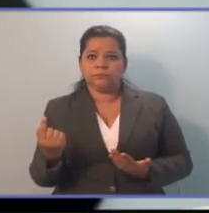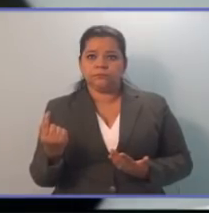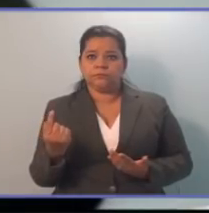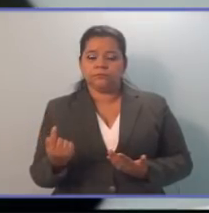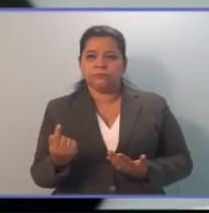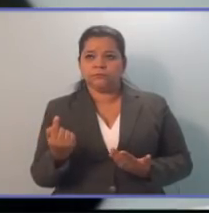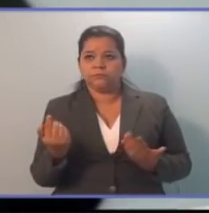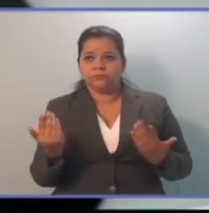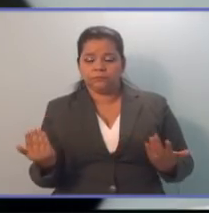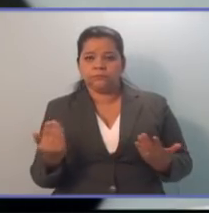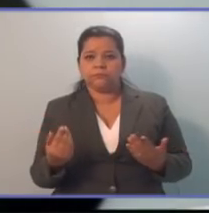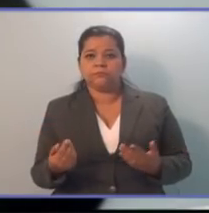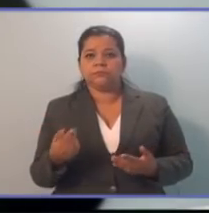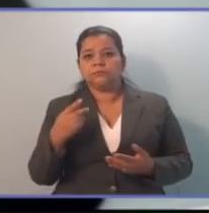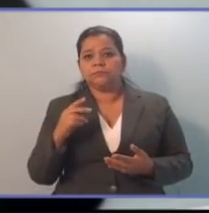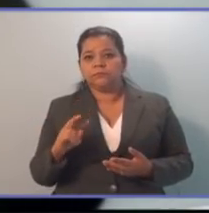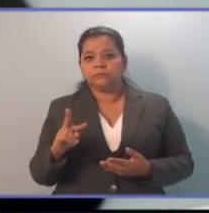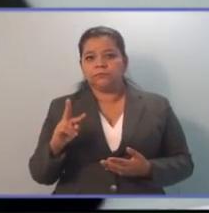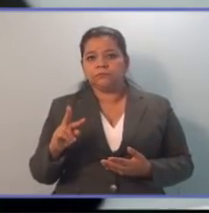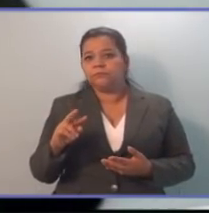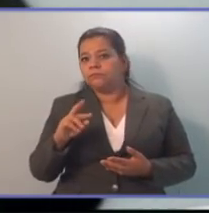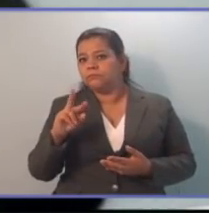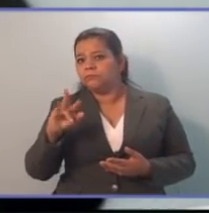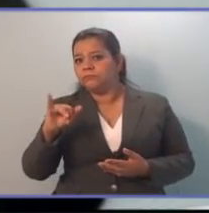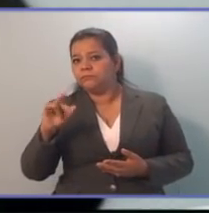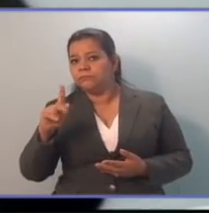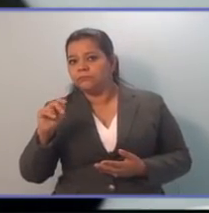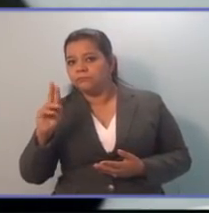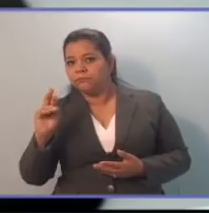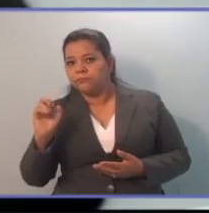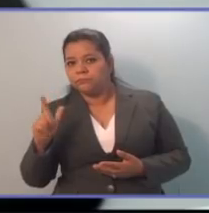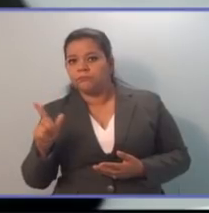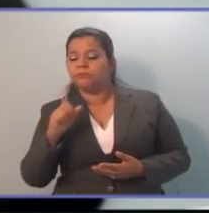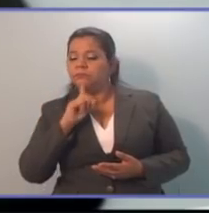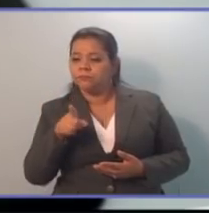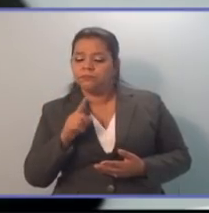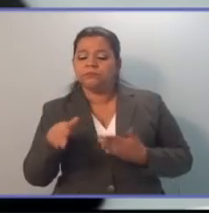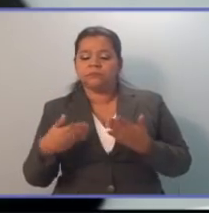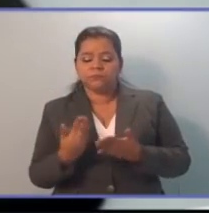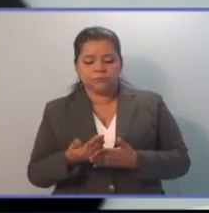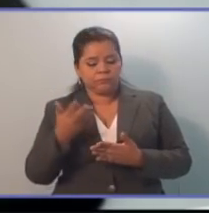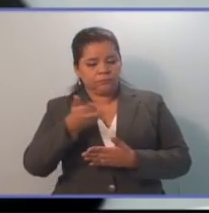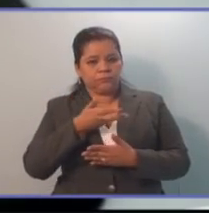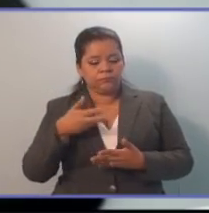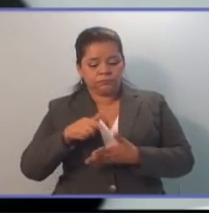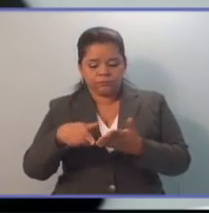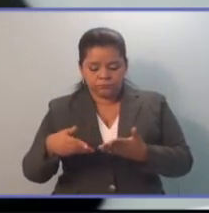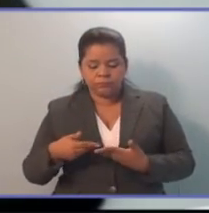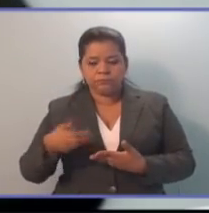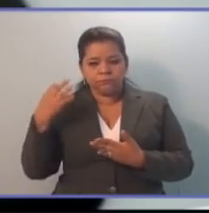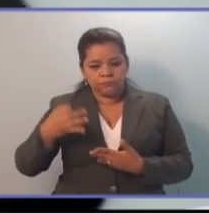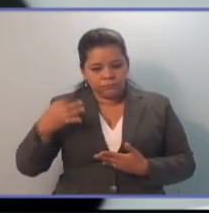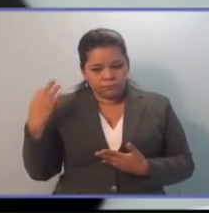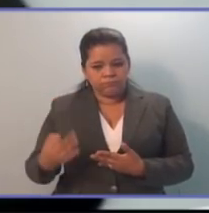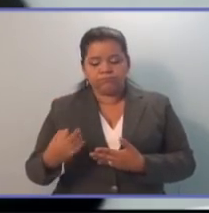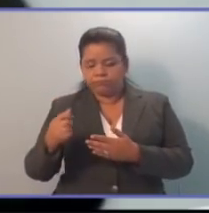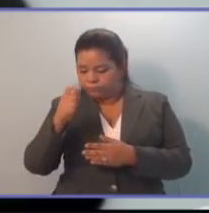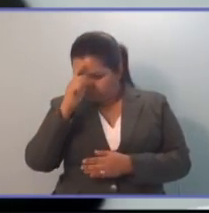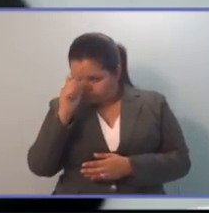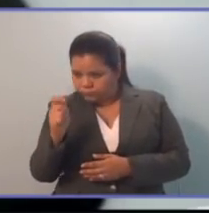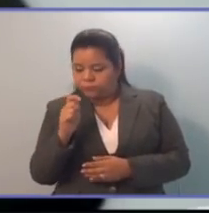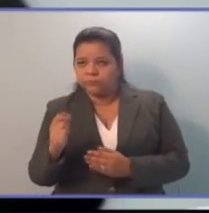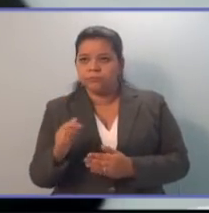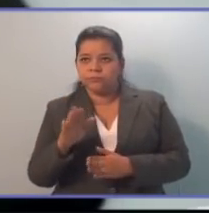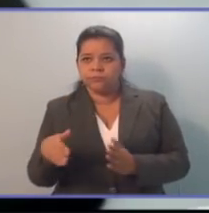virtual. Entonces creo yo que sí, debe haber un reconocimiento de todos los derechos que le asisten a una